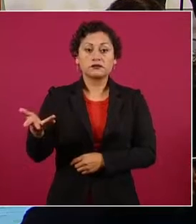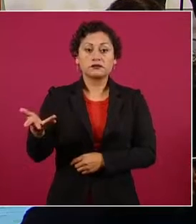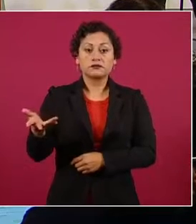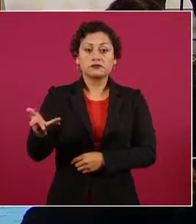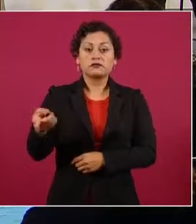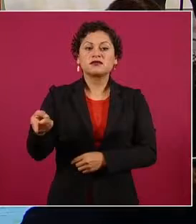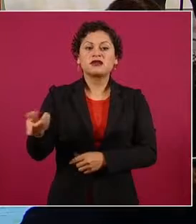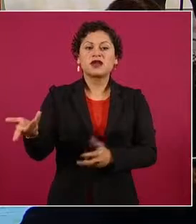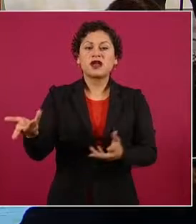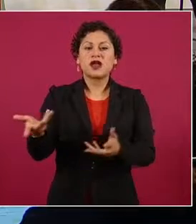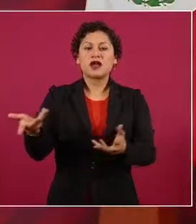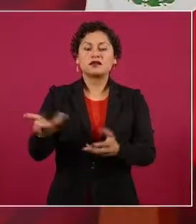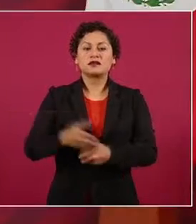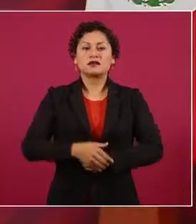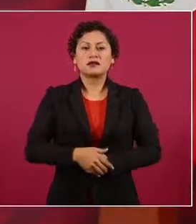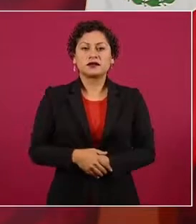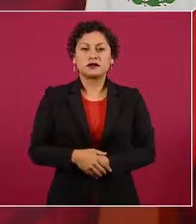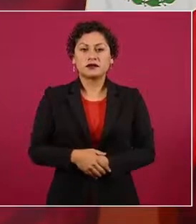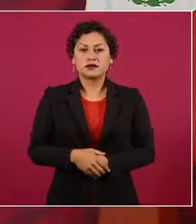destruyeron